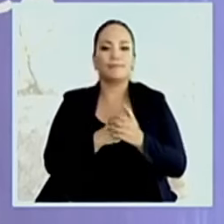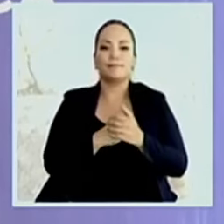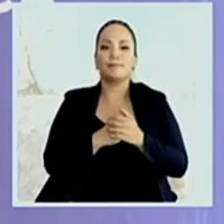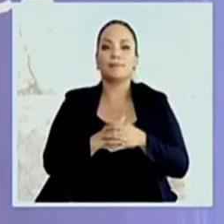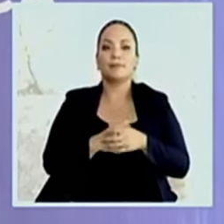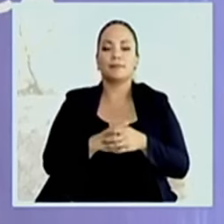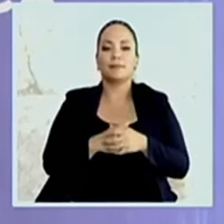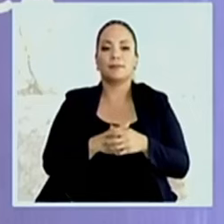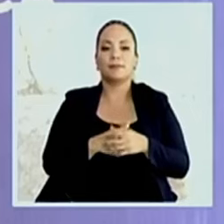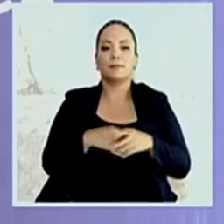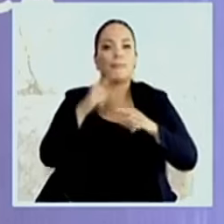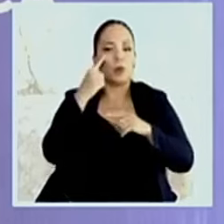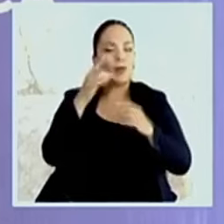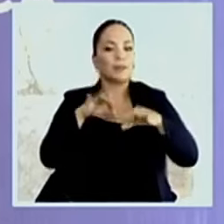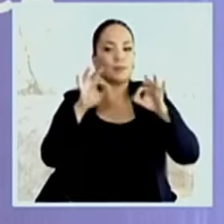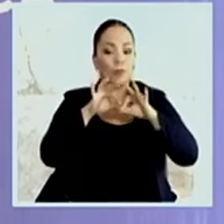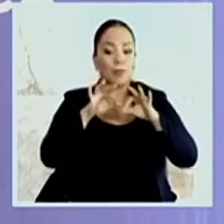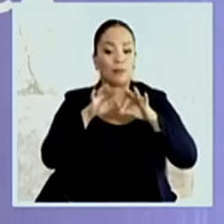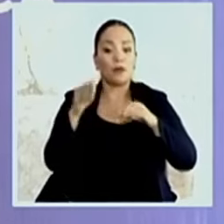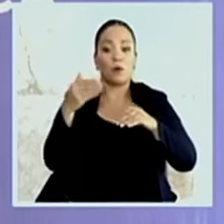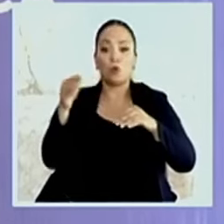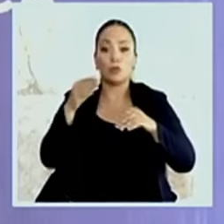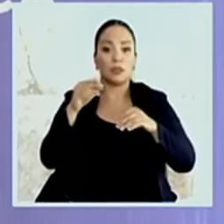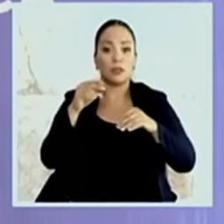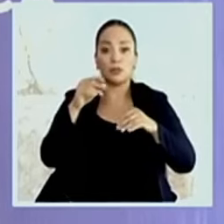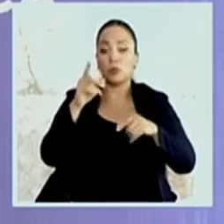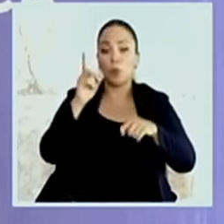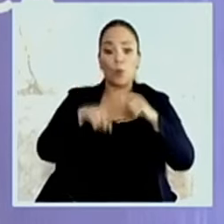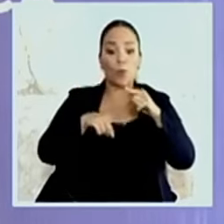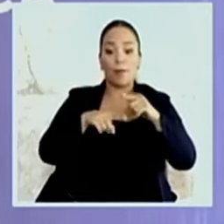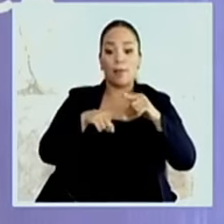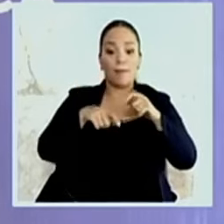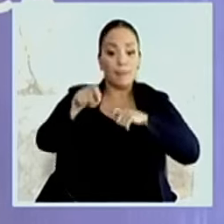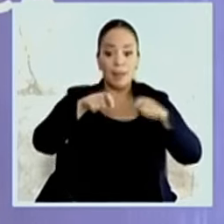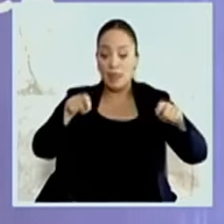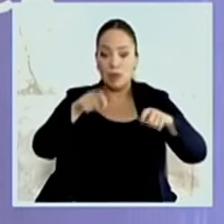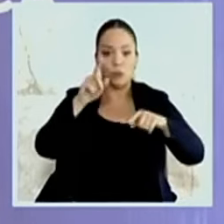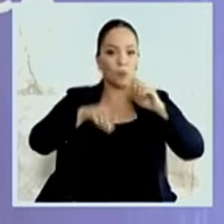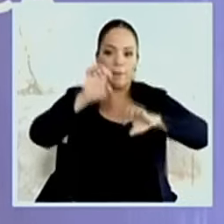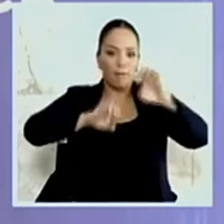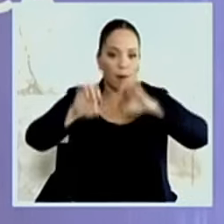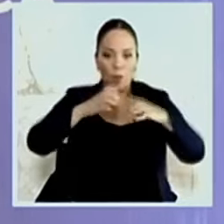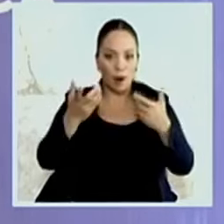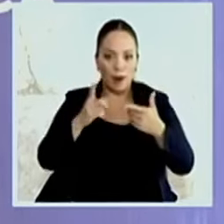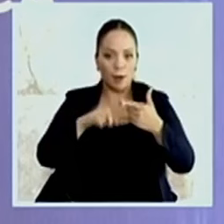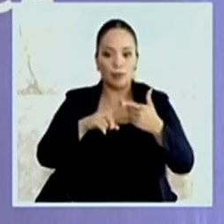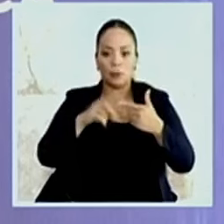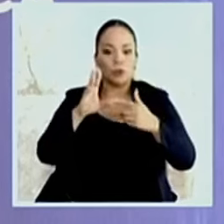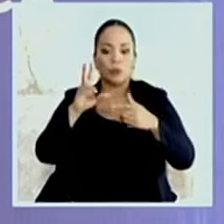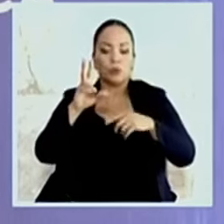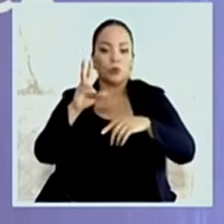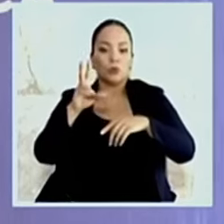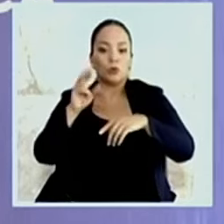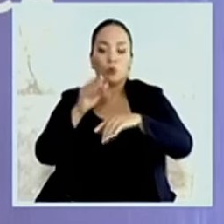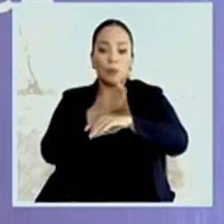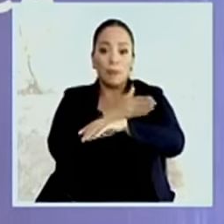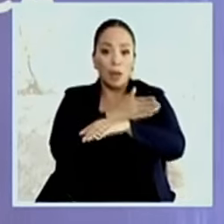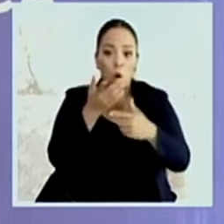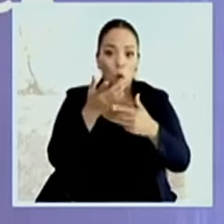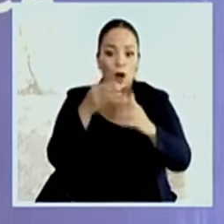la ministra, que está haciendo un gran trabajo, y a Alice, que está volando. Lo que no se